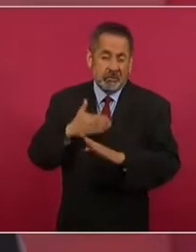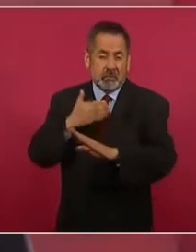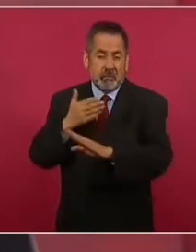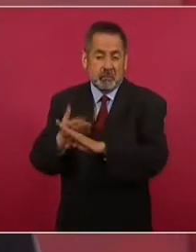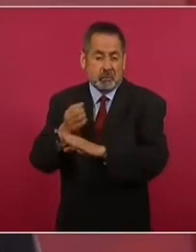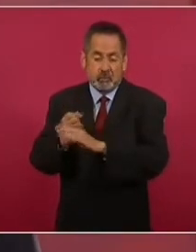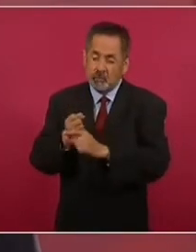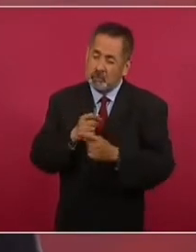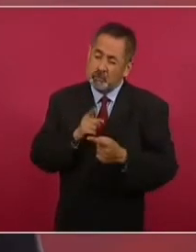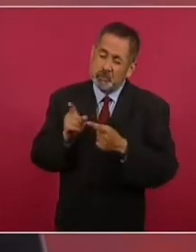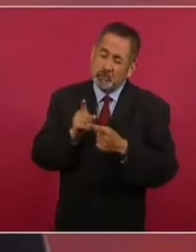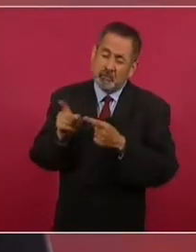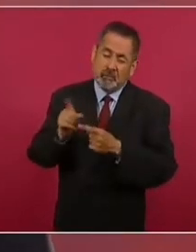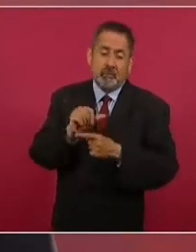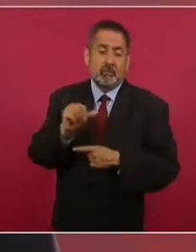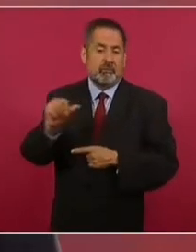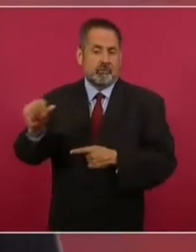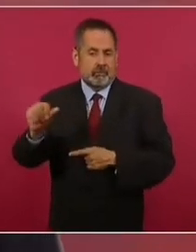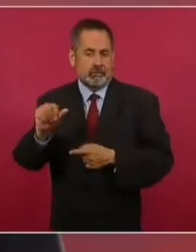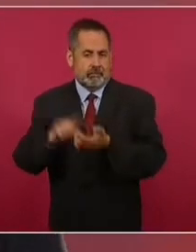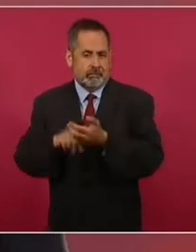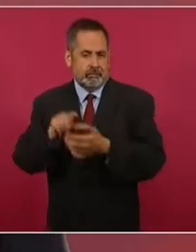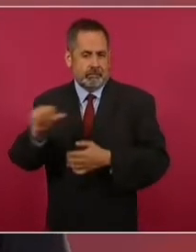con todo.